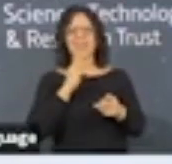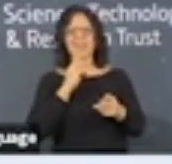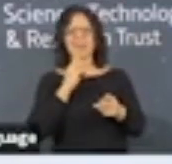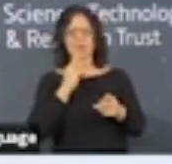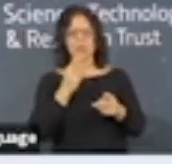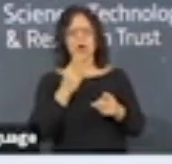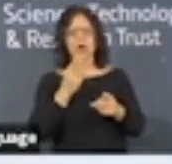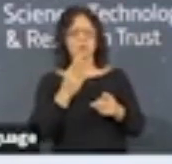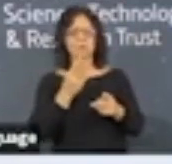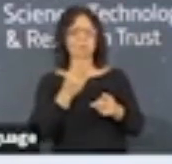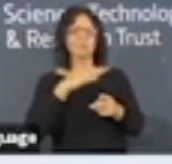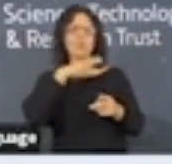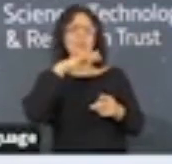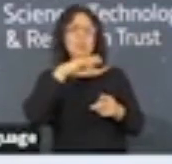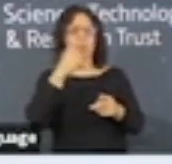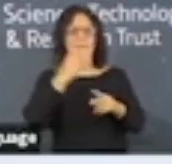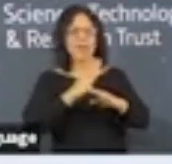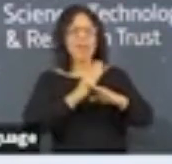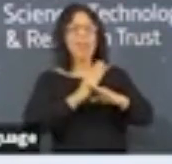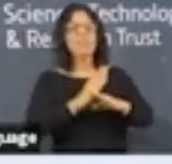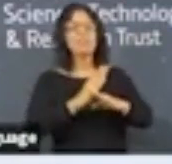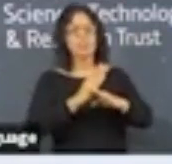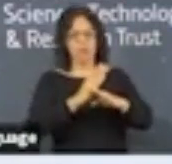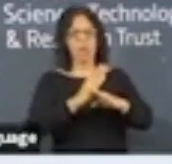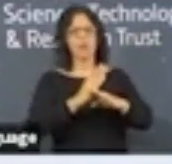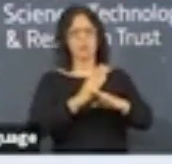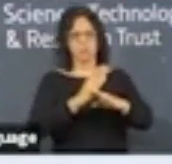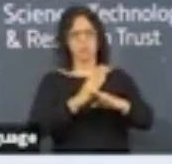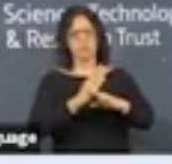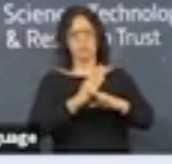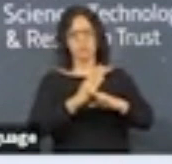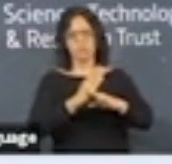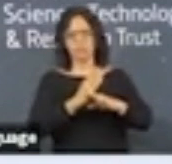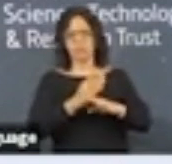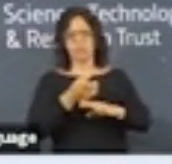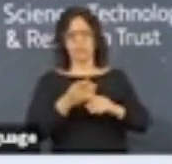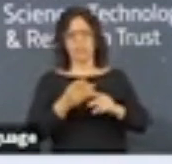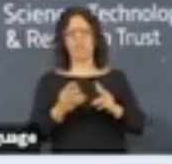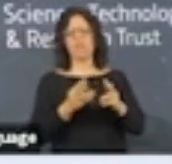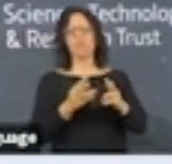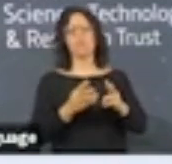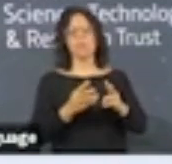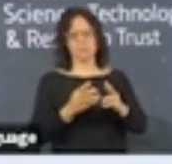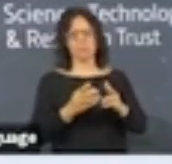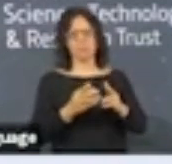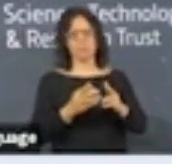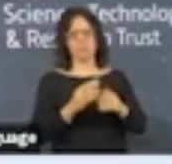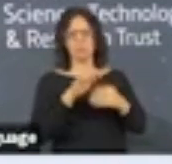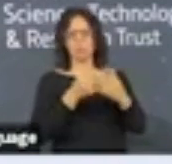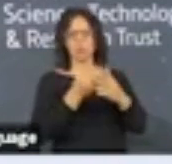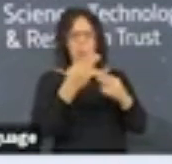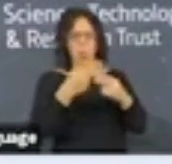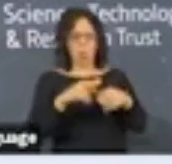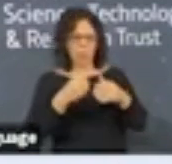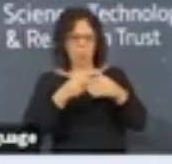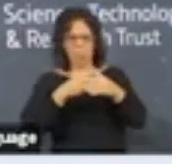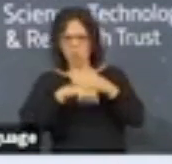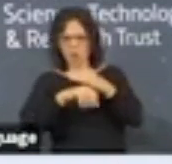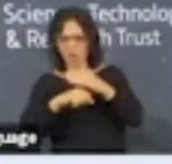para evitar, sin quererlo, pero contaminan el agua, de modo que las larvas no se desarrollan en adultos.